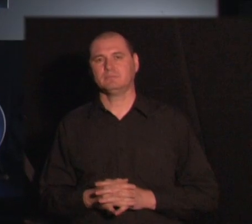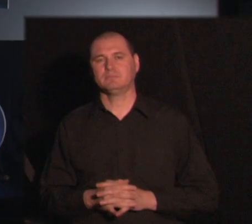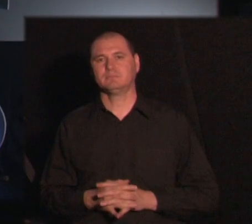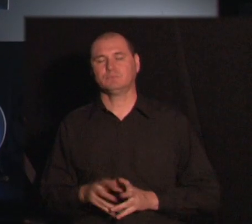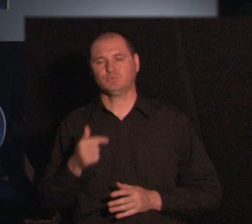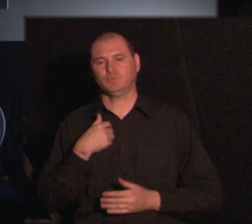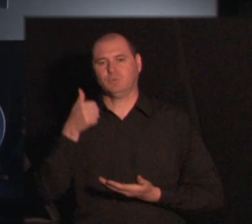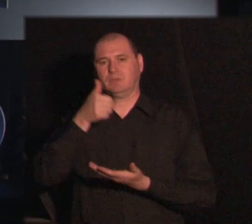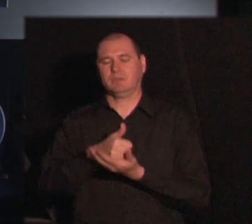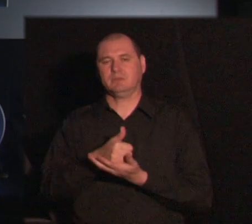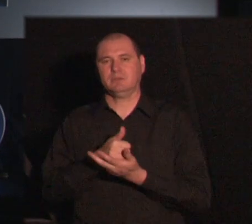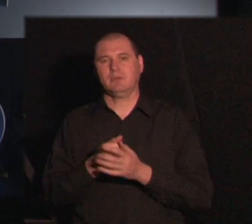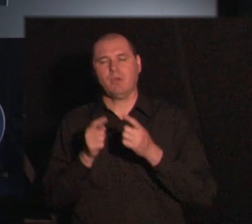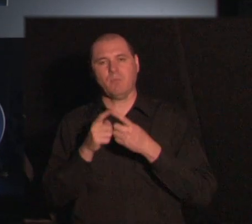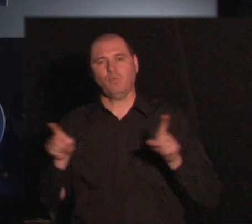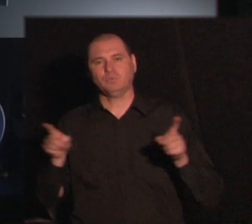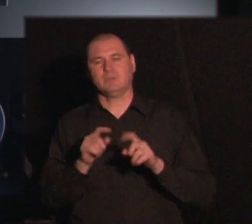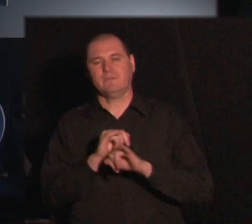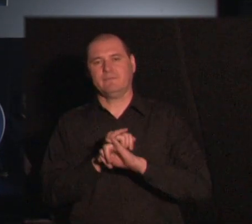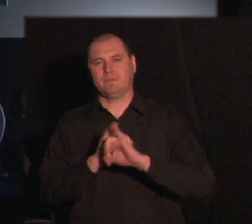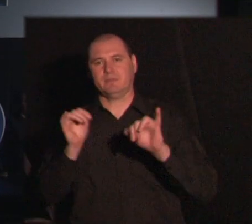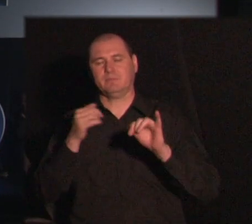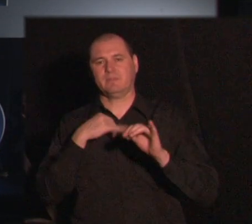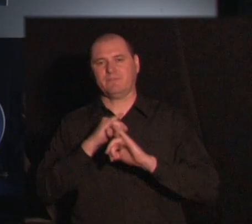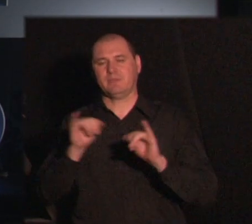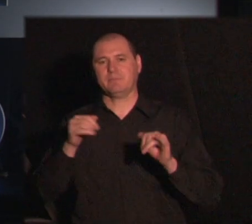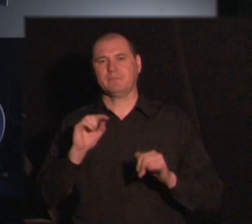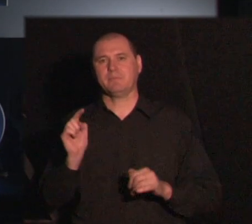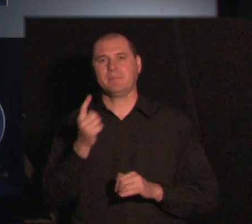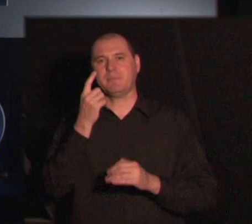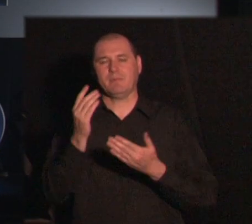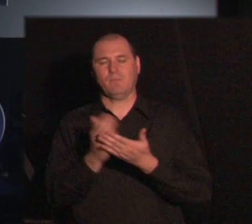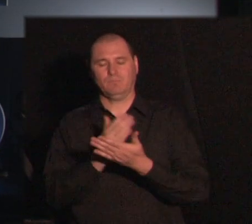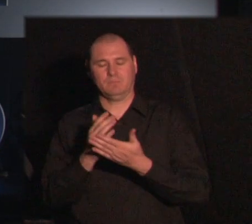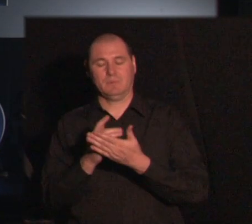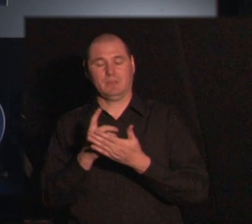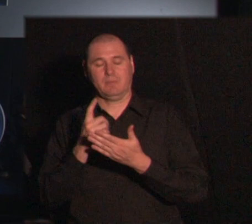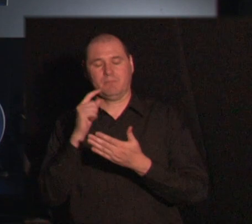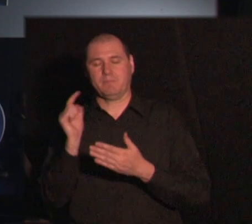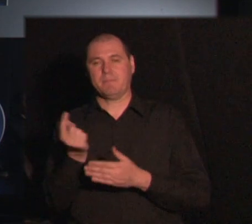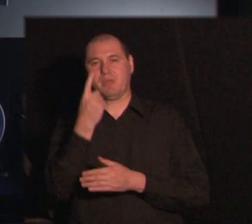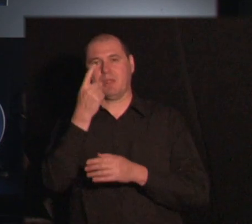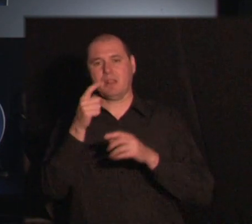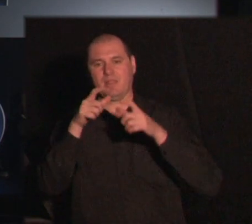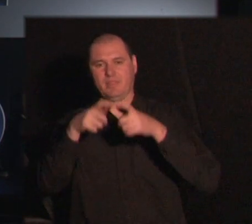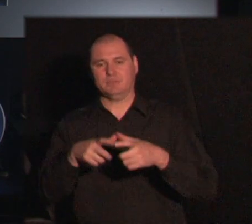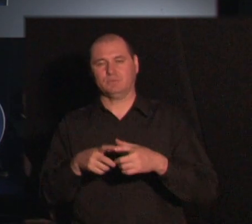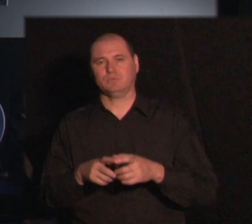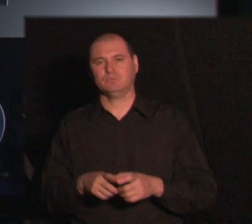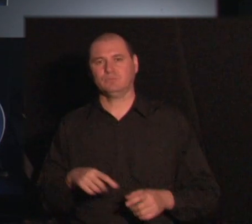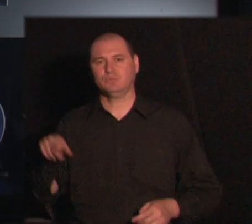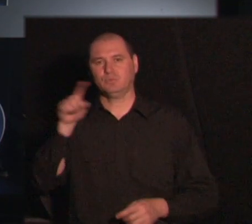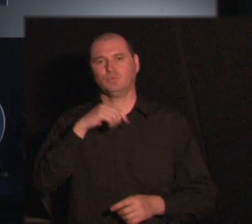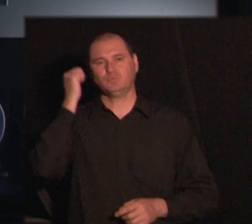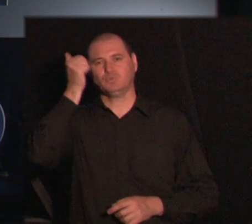Y estoy aquí haciendo música y terminando estoy por terminar mi primer álbum, realmente, que es algo increíble, que todos